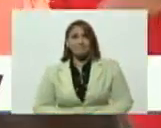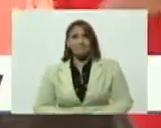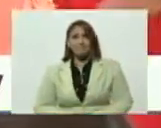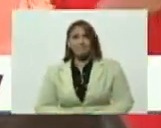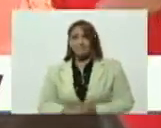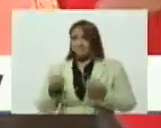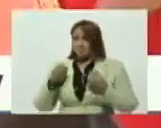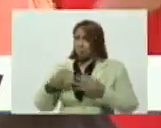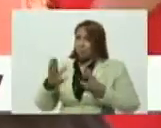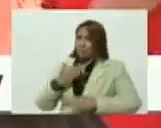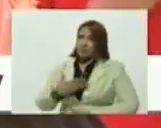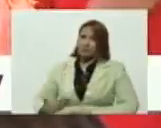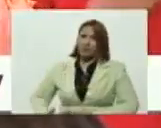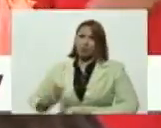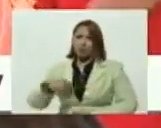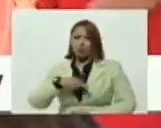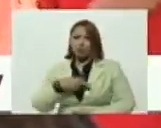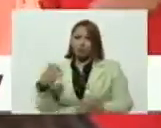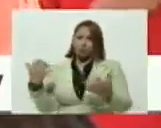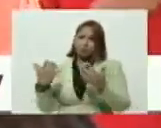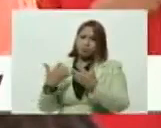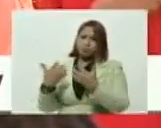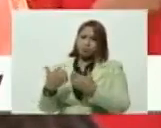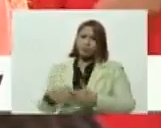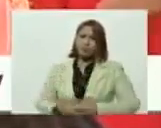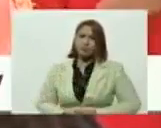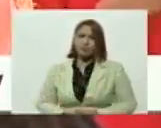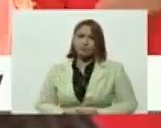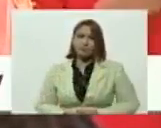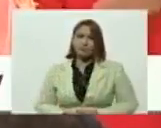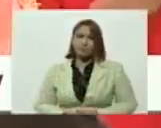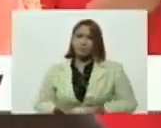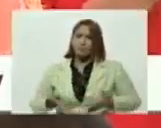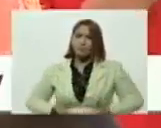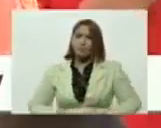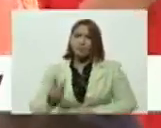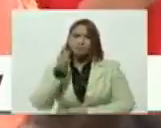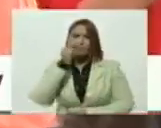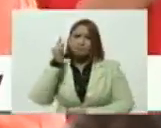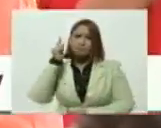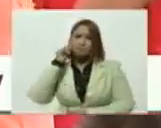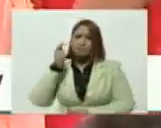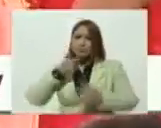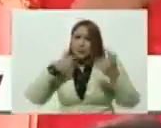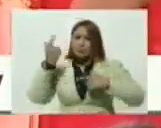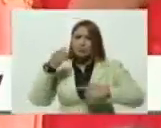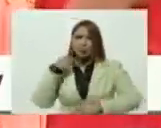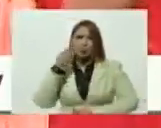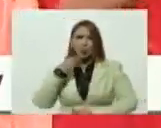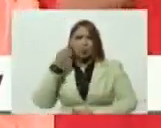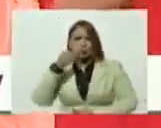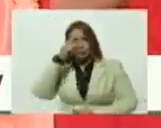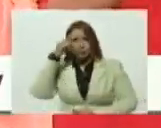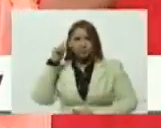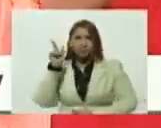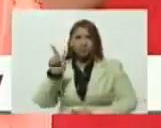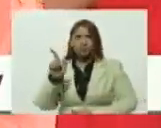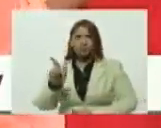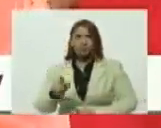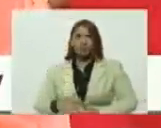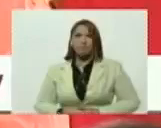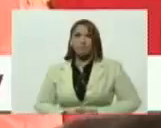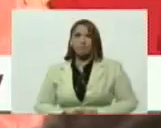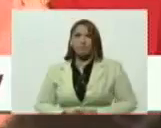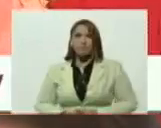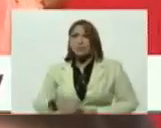Y bueno, presidente, aquí estamos en batalla. Las hijas de Chávez, la juventud del Partido Socialista Unido de Venezuela,